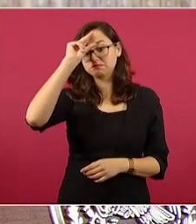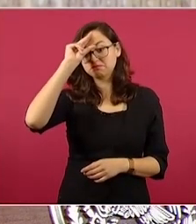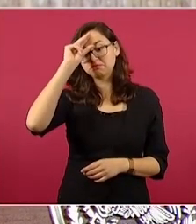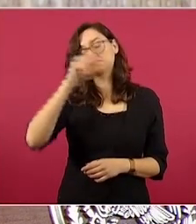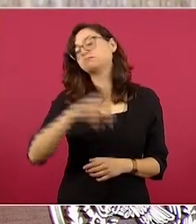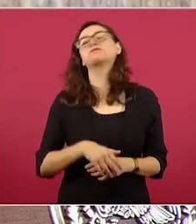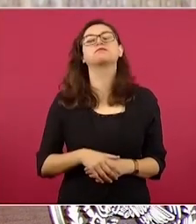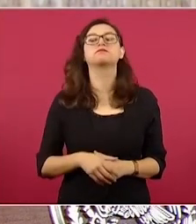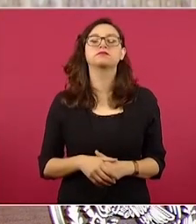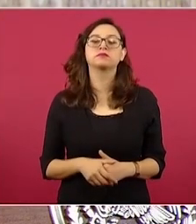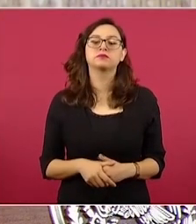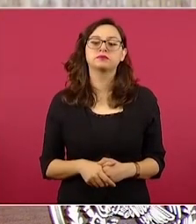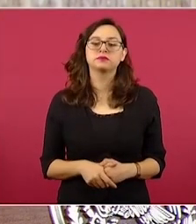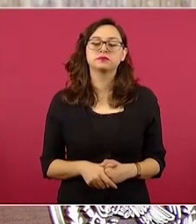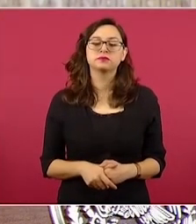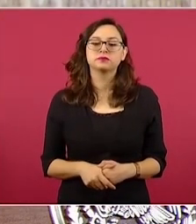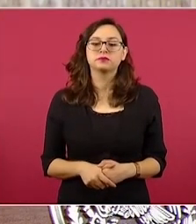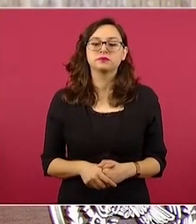con